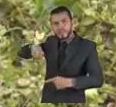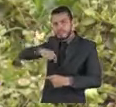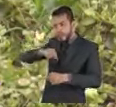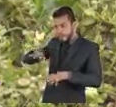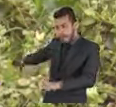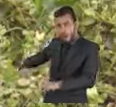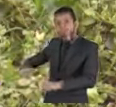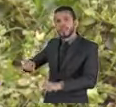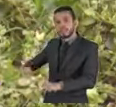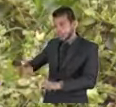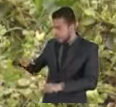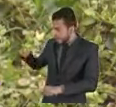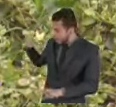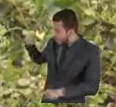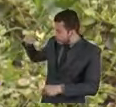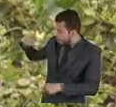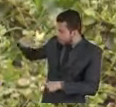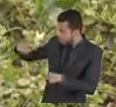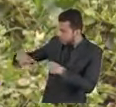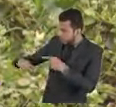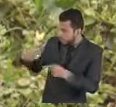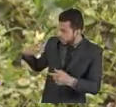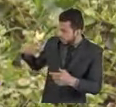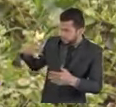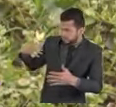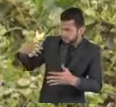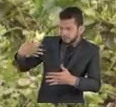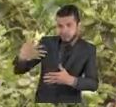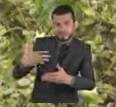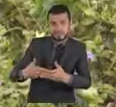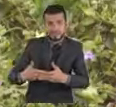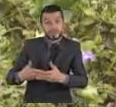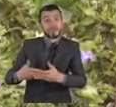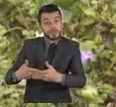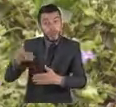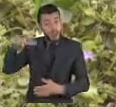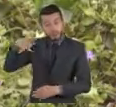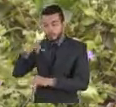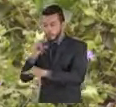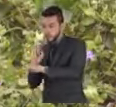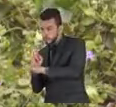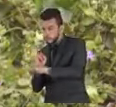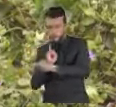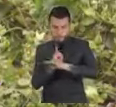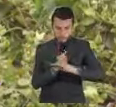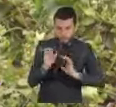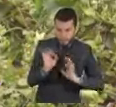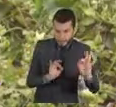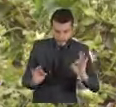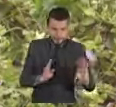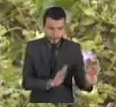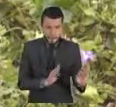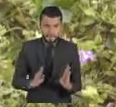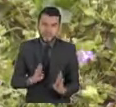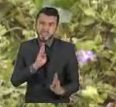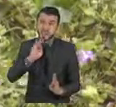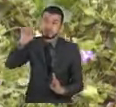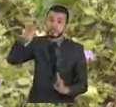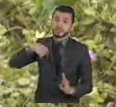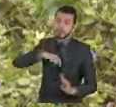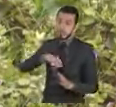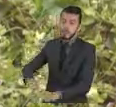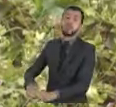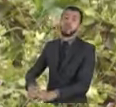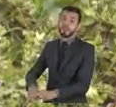tenemos ventajas de locación institucional por cuenta de las ventajas institucionales que dejó esa colonización.